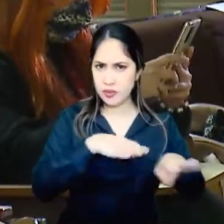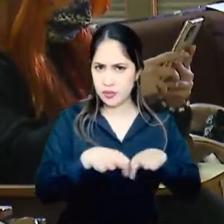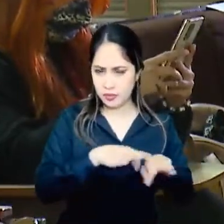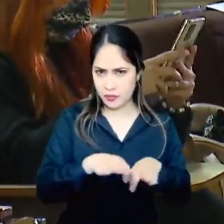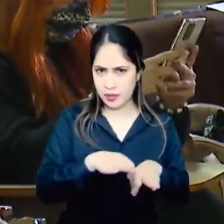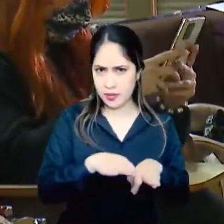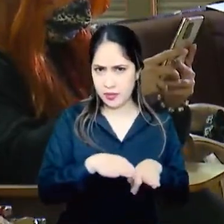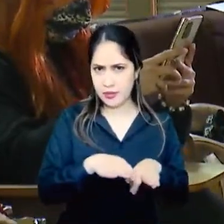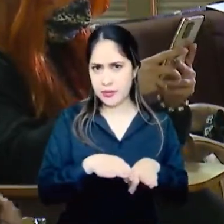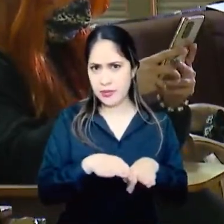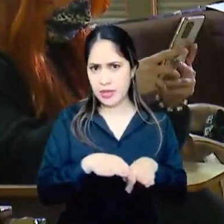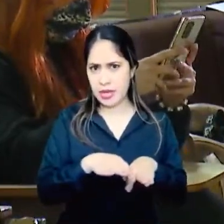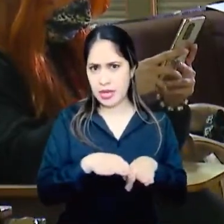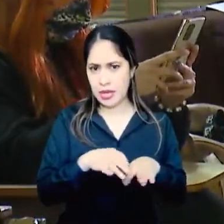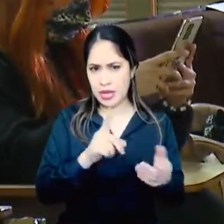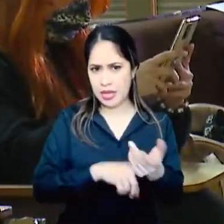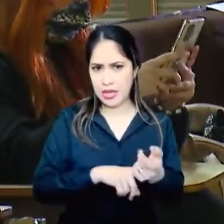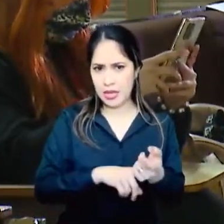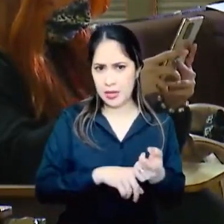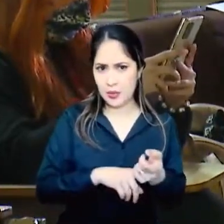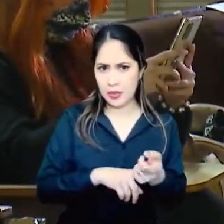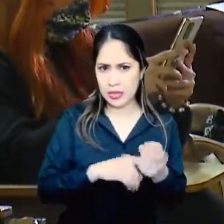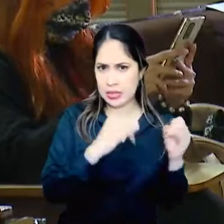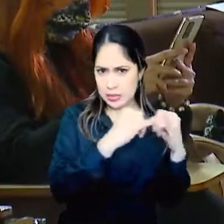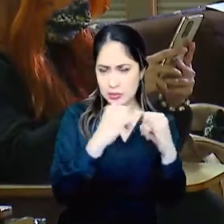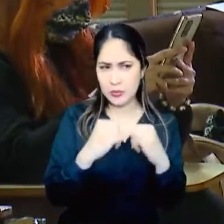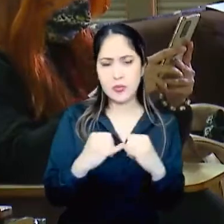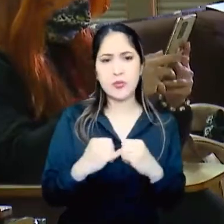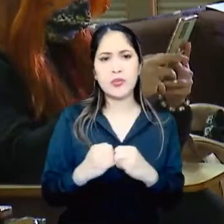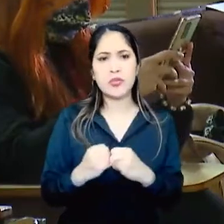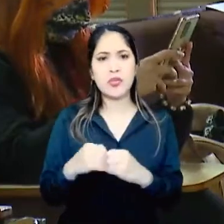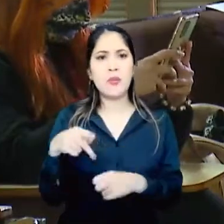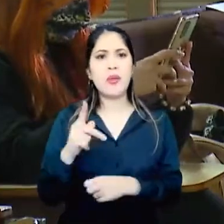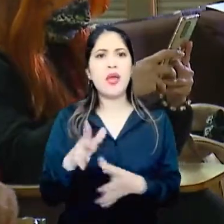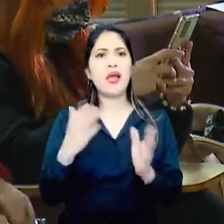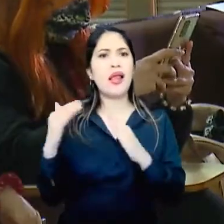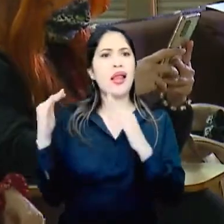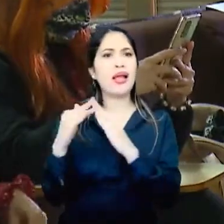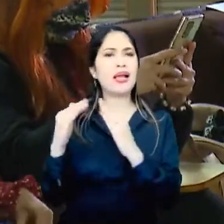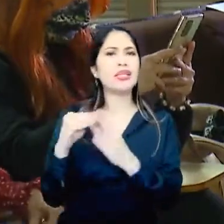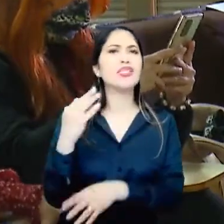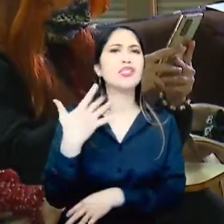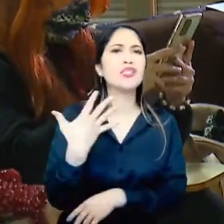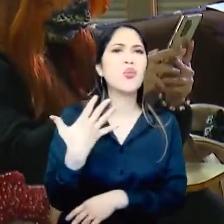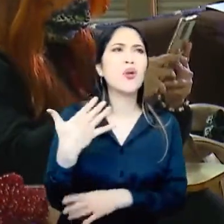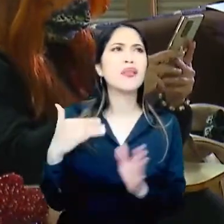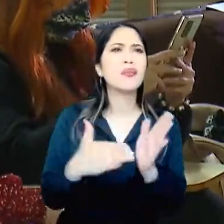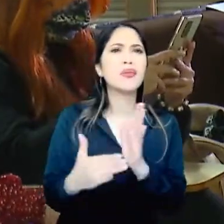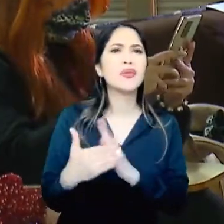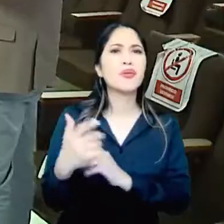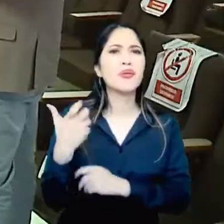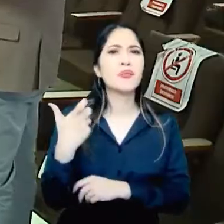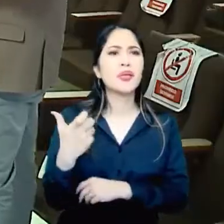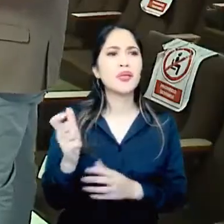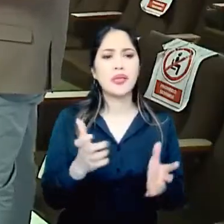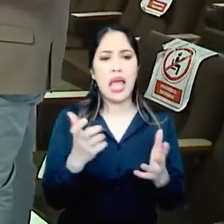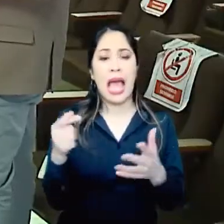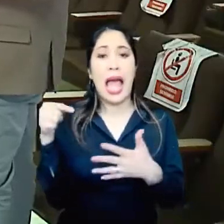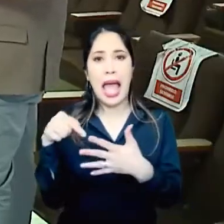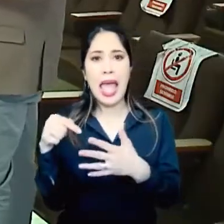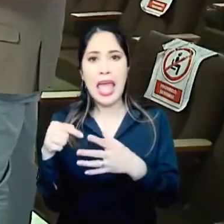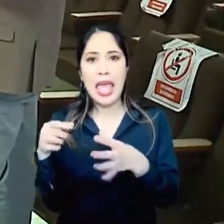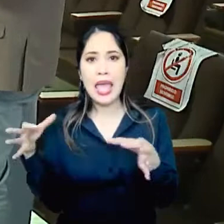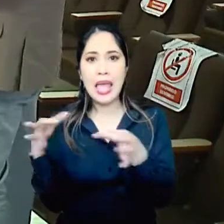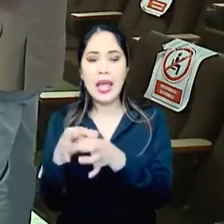de gobierno se vendió, se habló de un fideicomiso de 50 millones de pesos, 20 millones iban a salir de esta